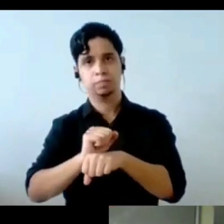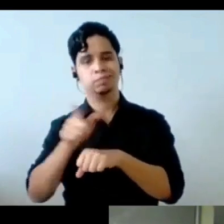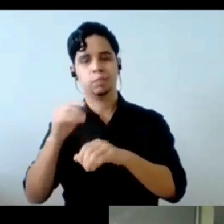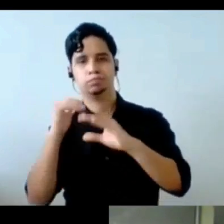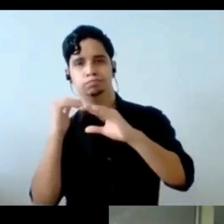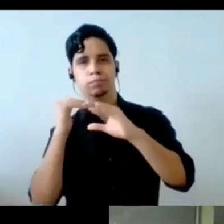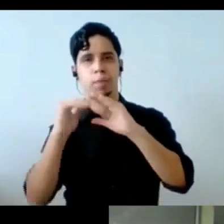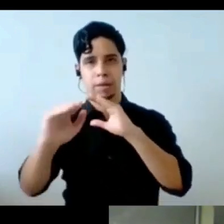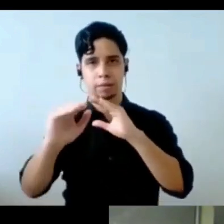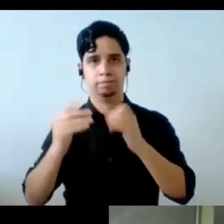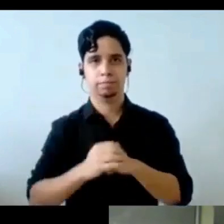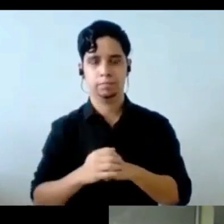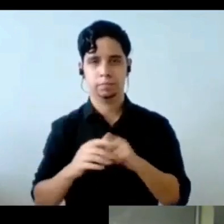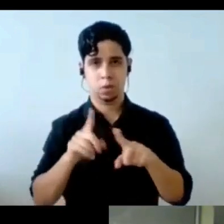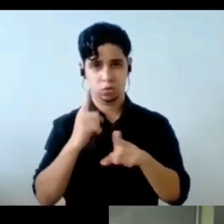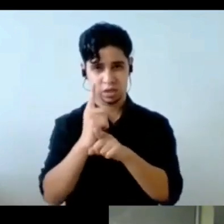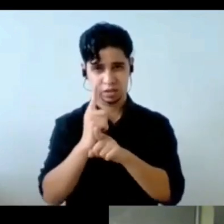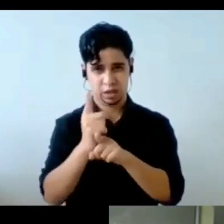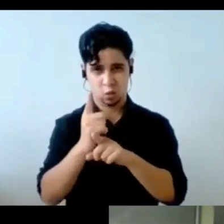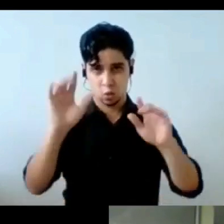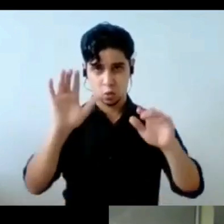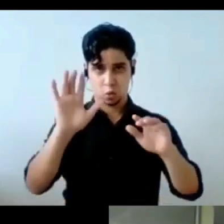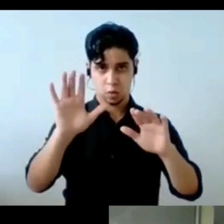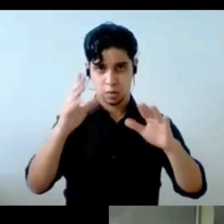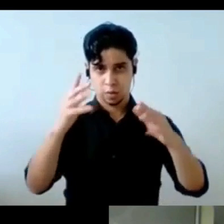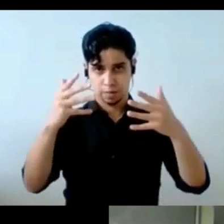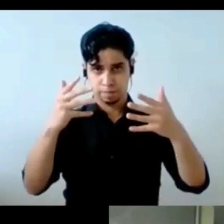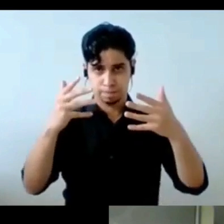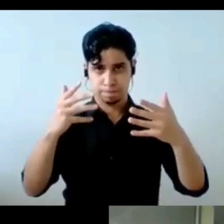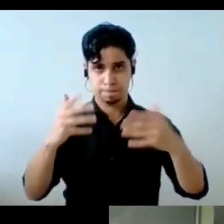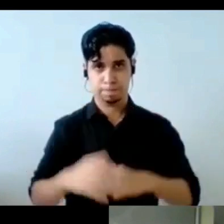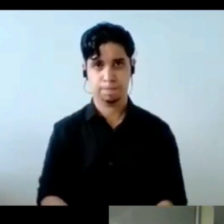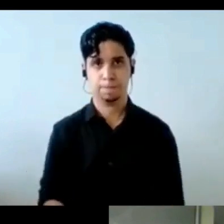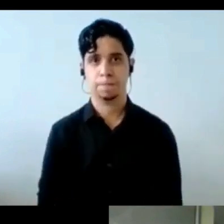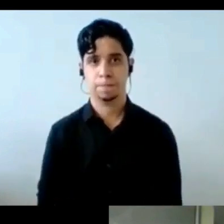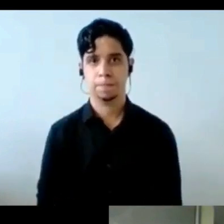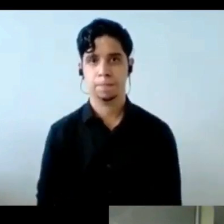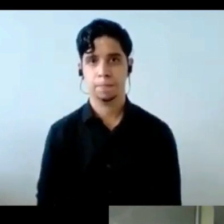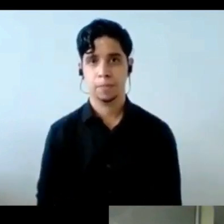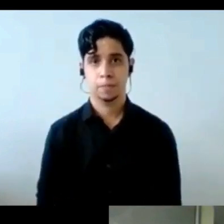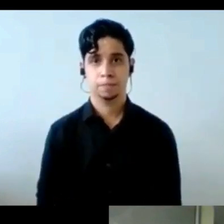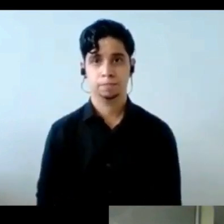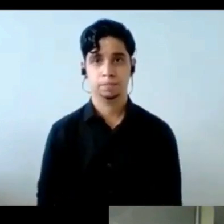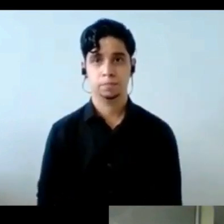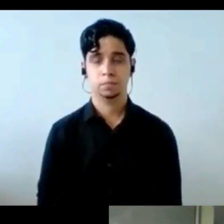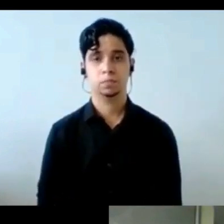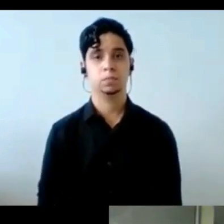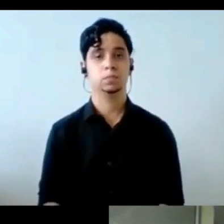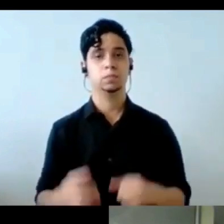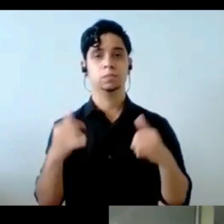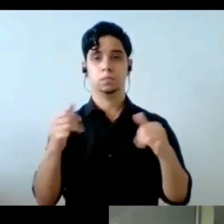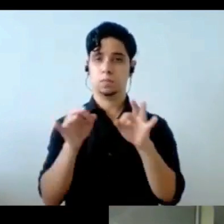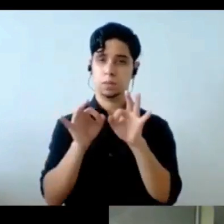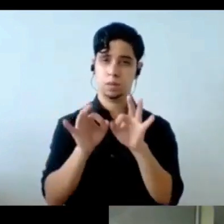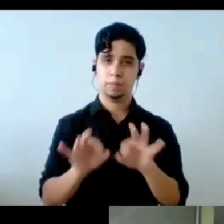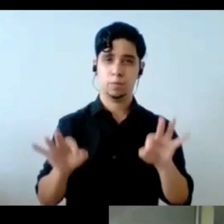estoy desenfocada, oh Cristo, ¿qué hacemos? Oye, y bien importante, Adriana,